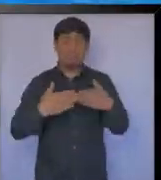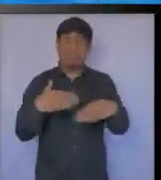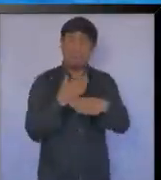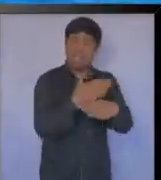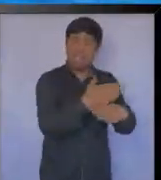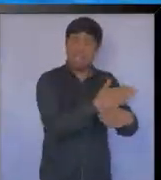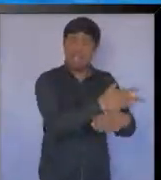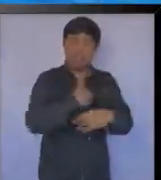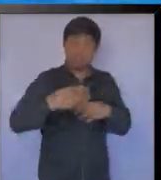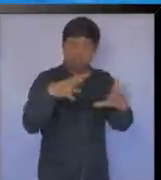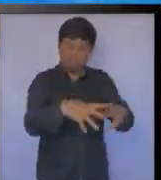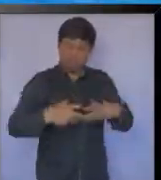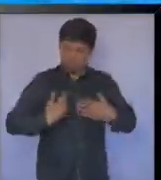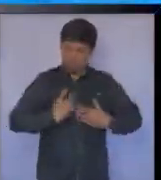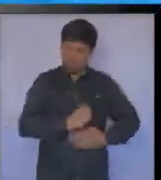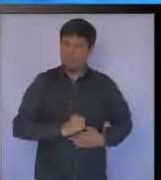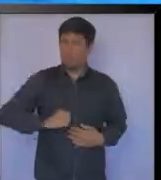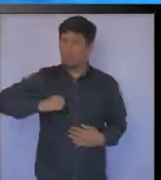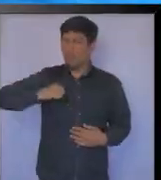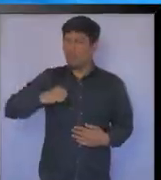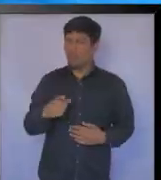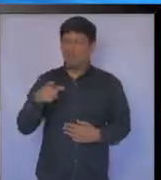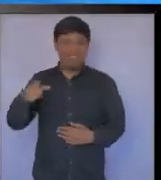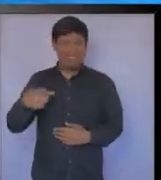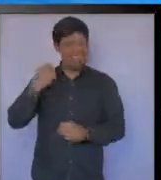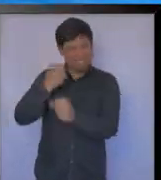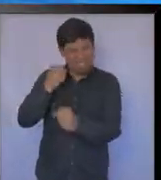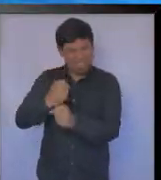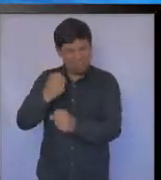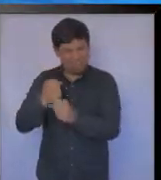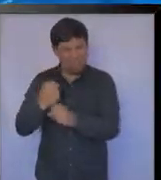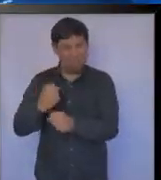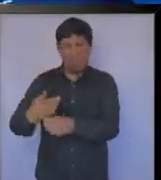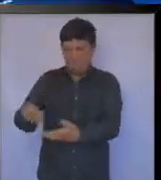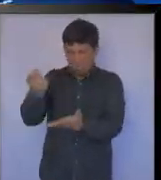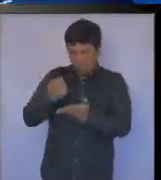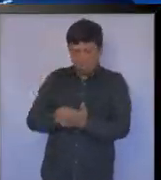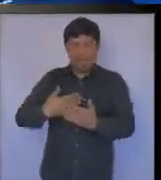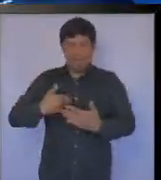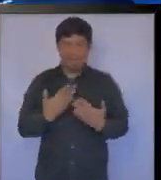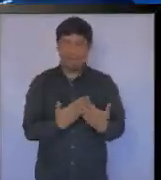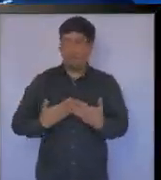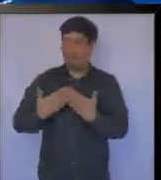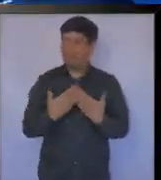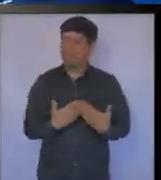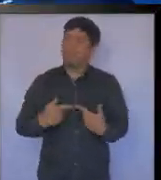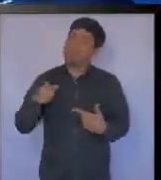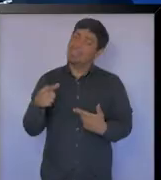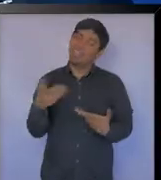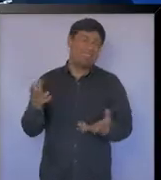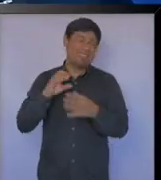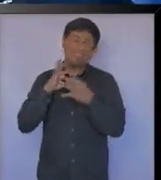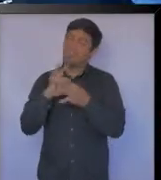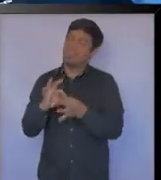Con orgullo este estudio me entregó. Gracias a su trabajo y gracias a